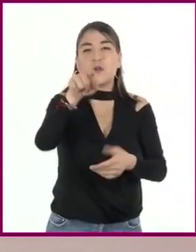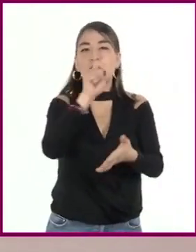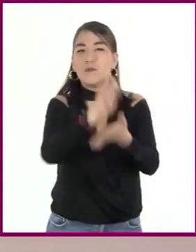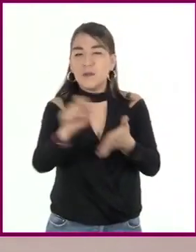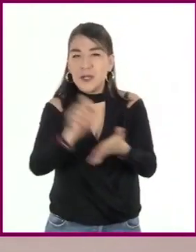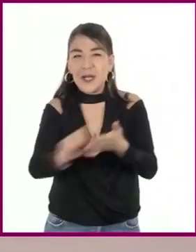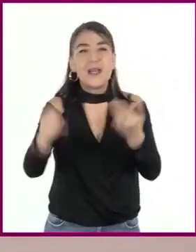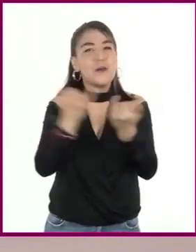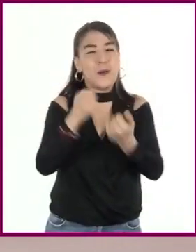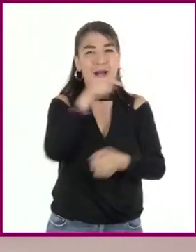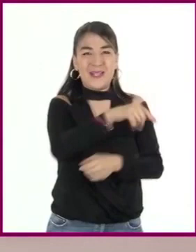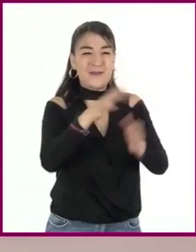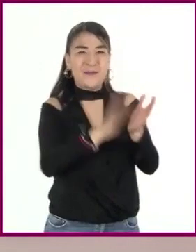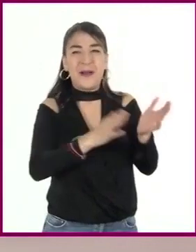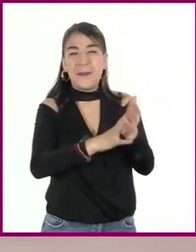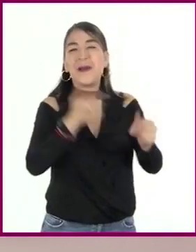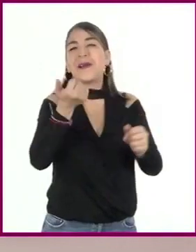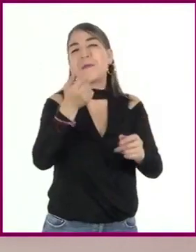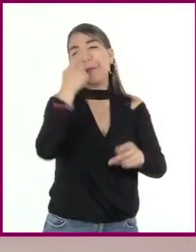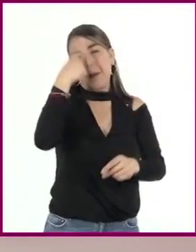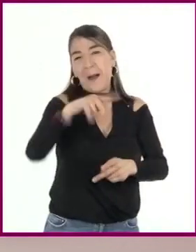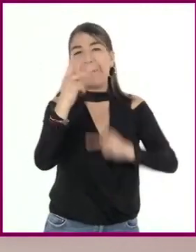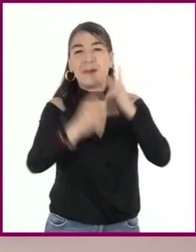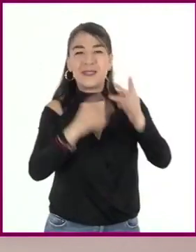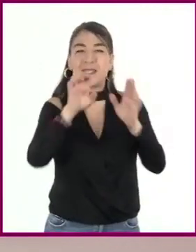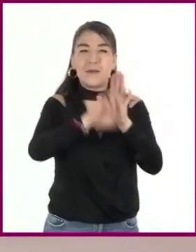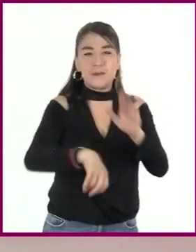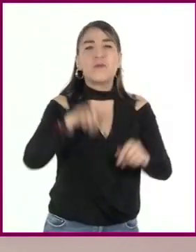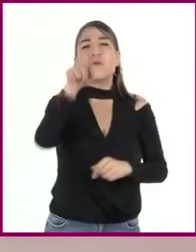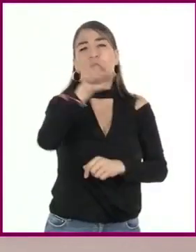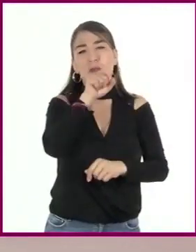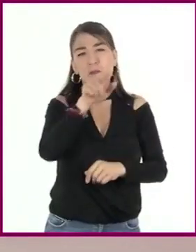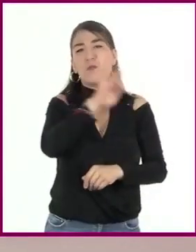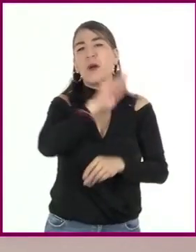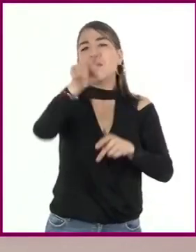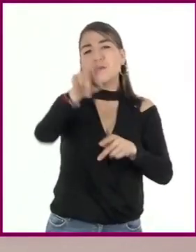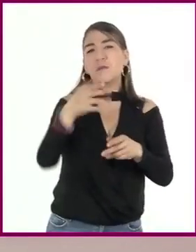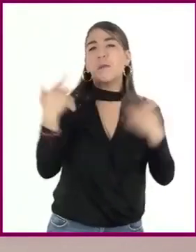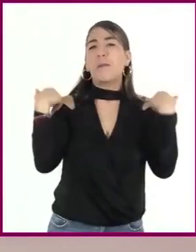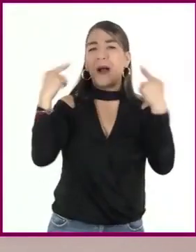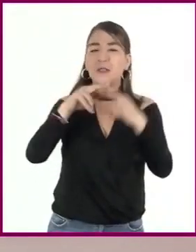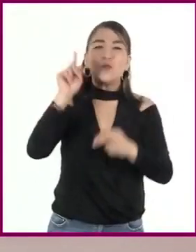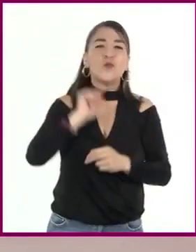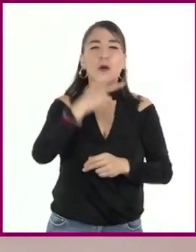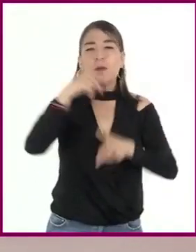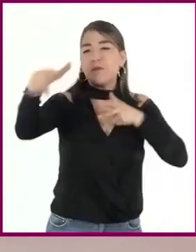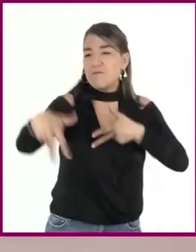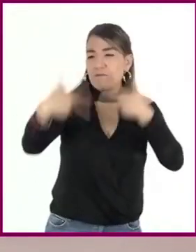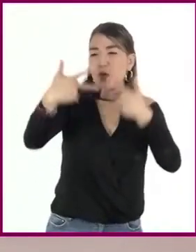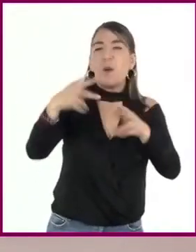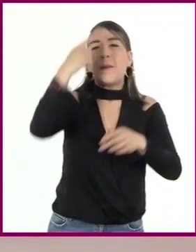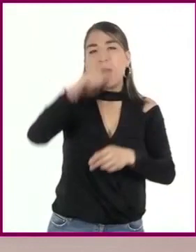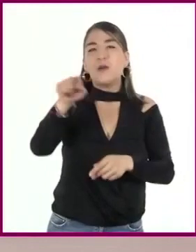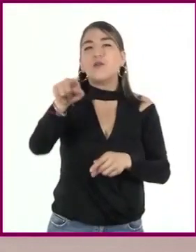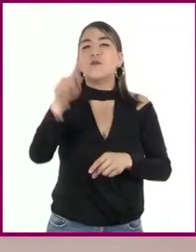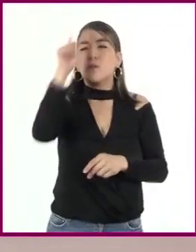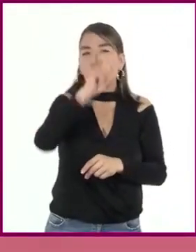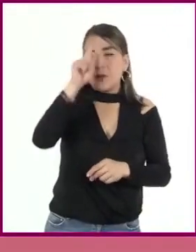este tipo de documentos. Recuerden también que pueden acudir a su profesora o profesor para que disipe sus